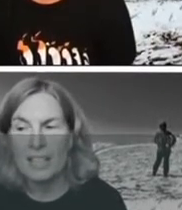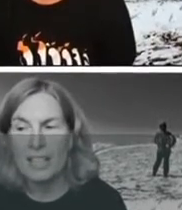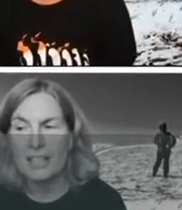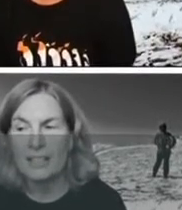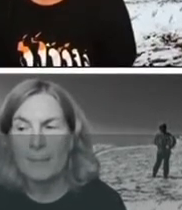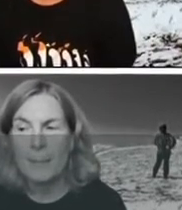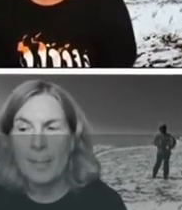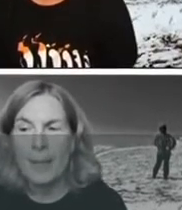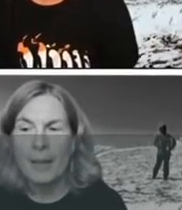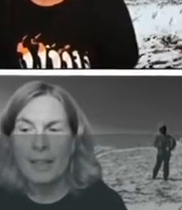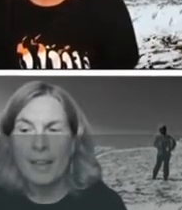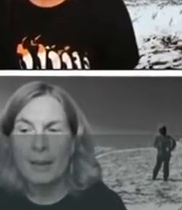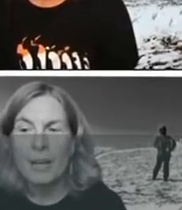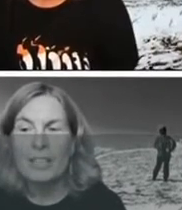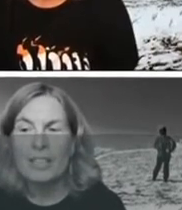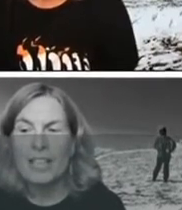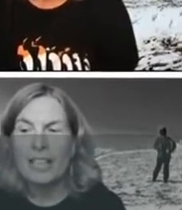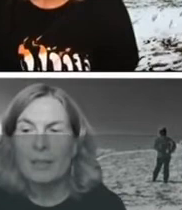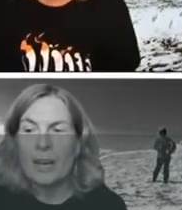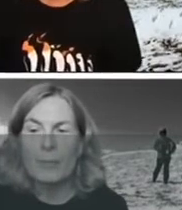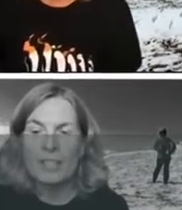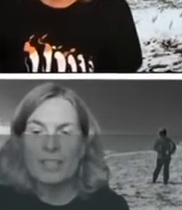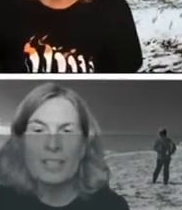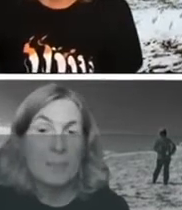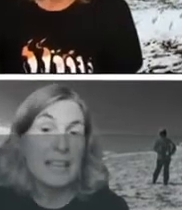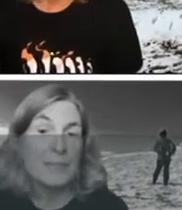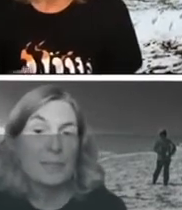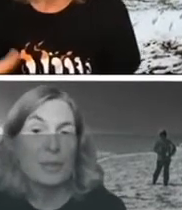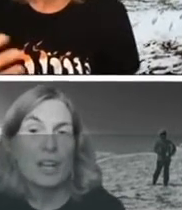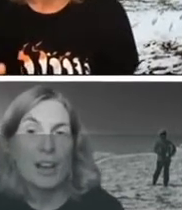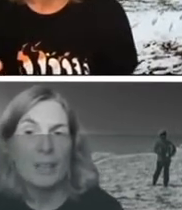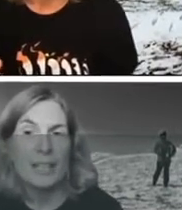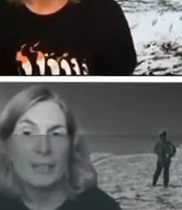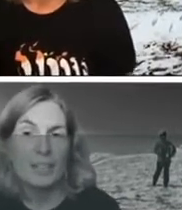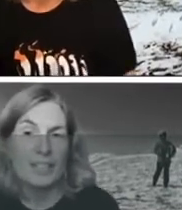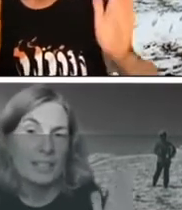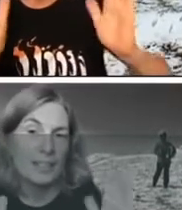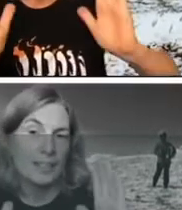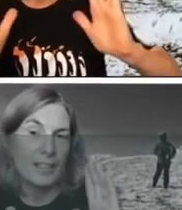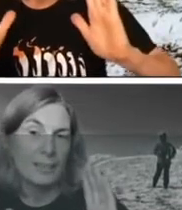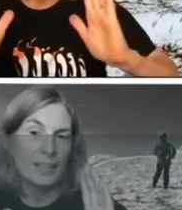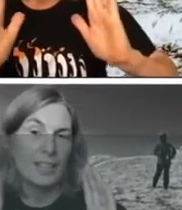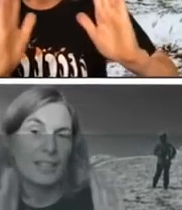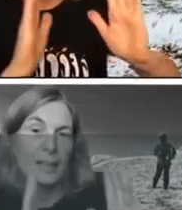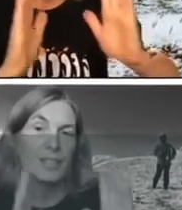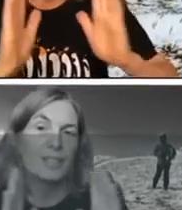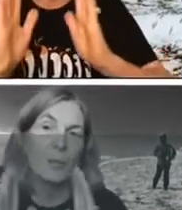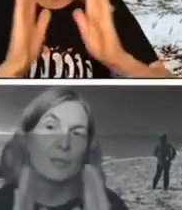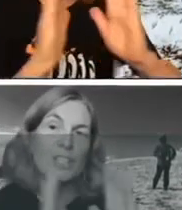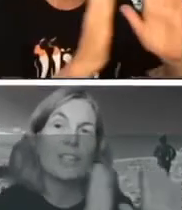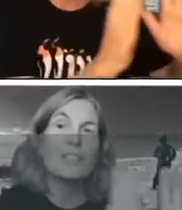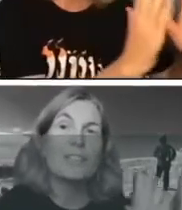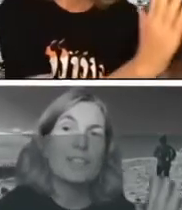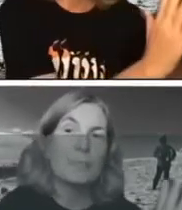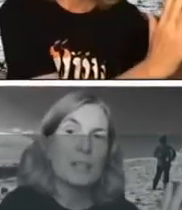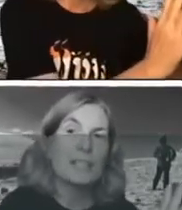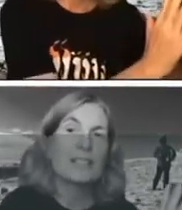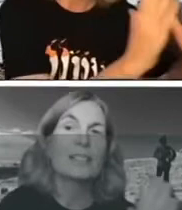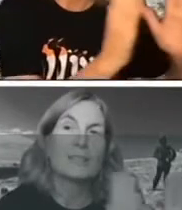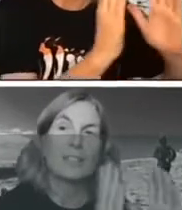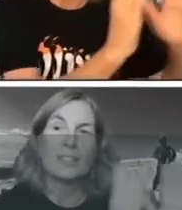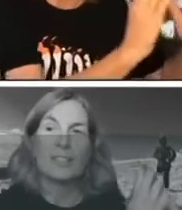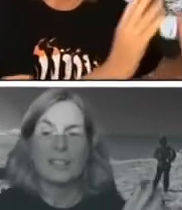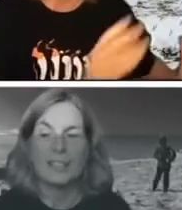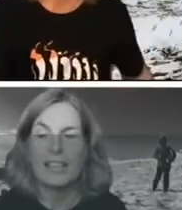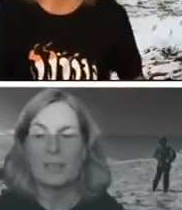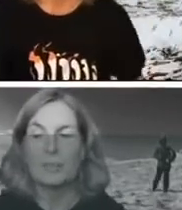los últimos 1,000 años. ¿Y qué significa esto para el clima en el hemisferio sur, cuando desplazamos estos vientos más hacia